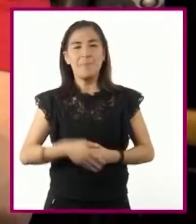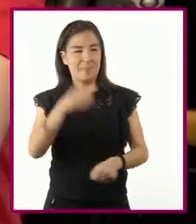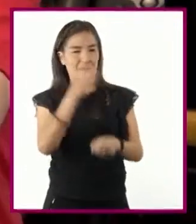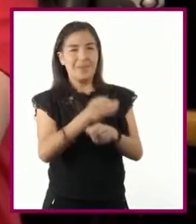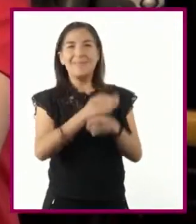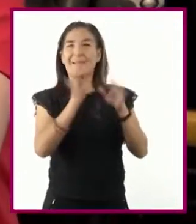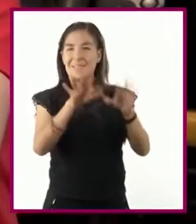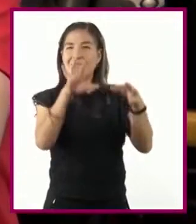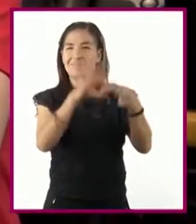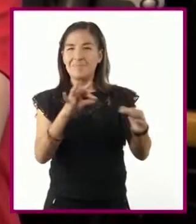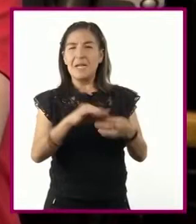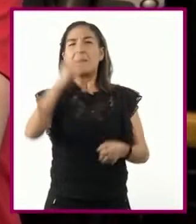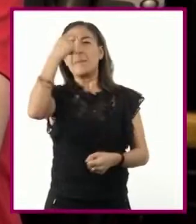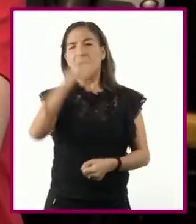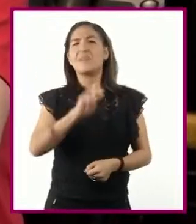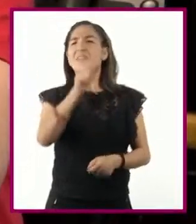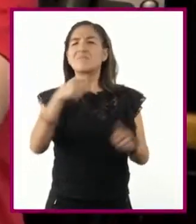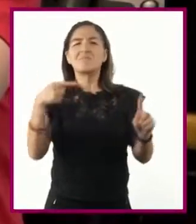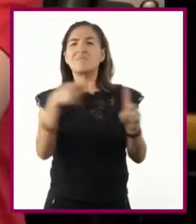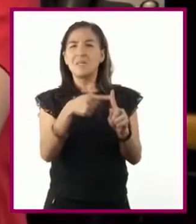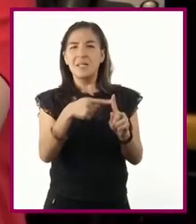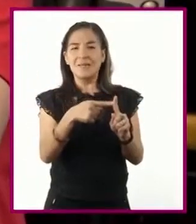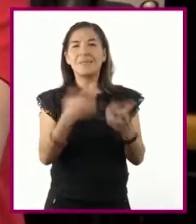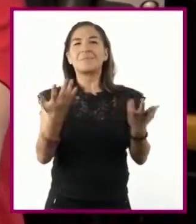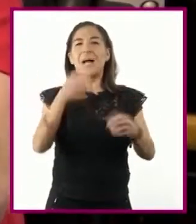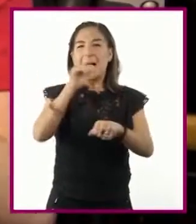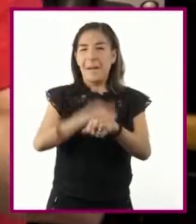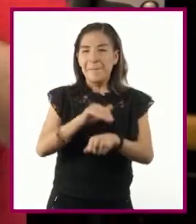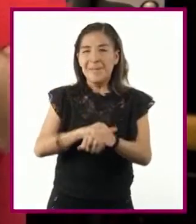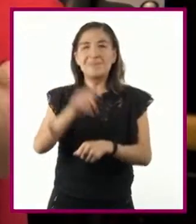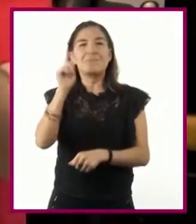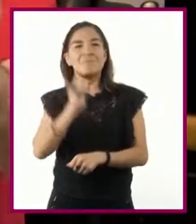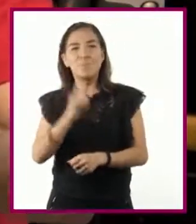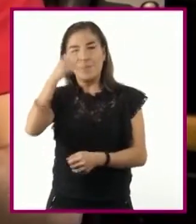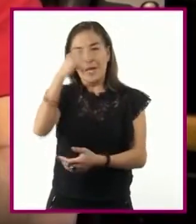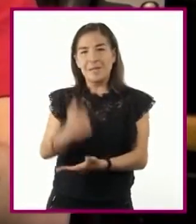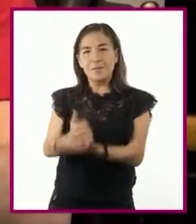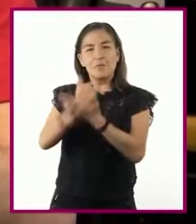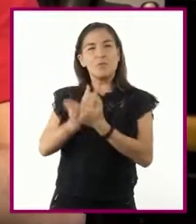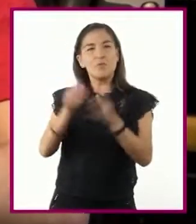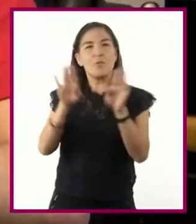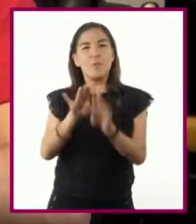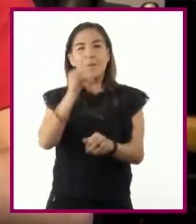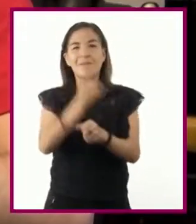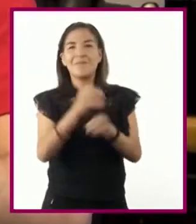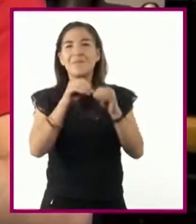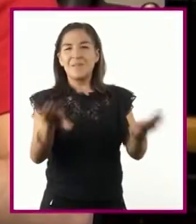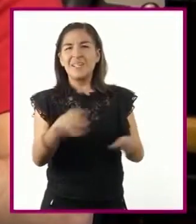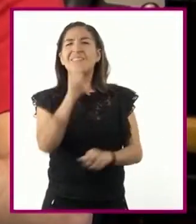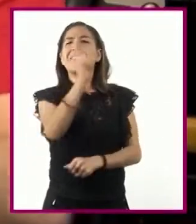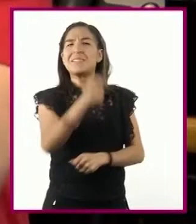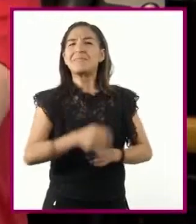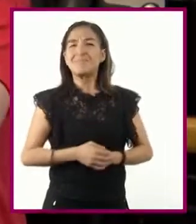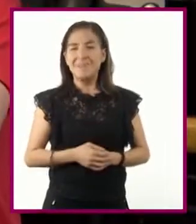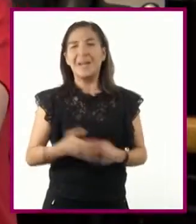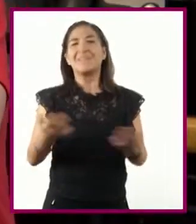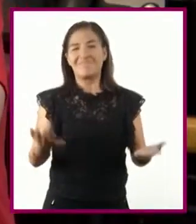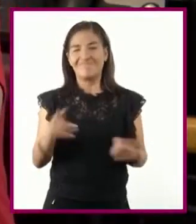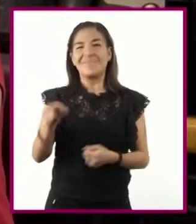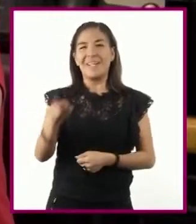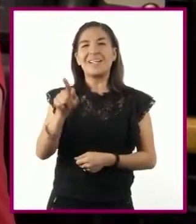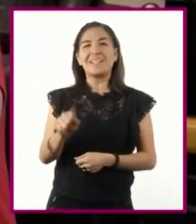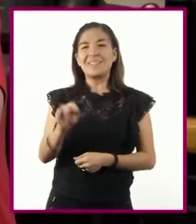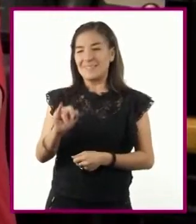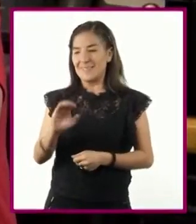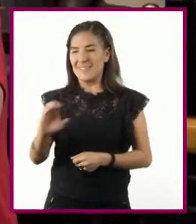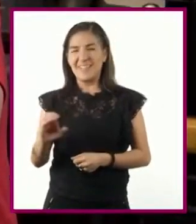mencionamos, dedicaremos este espacio a esas amigas que nos ayudan a proveernos de información, las TIC. ¿Alguna vez